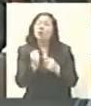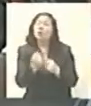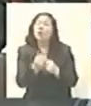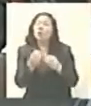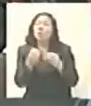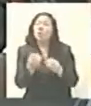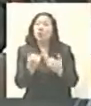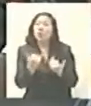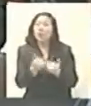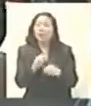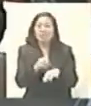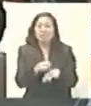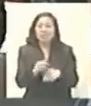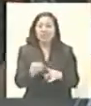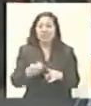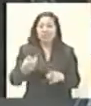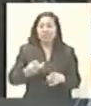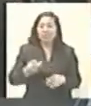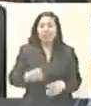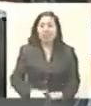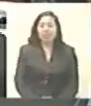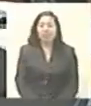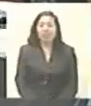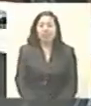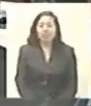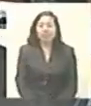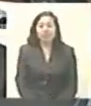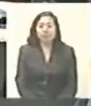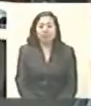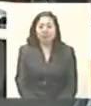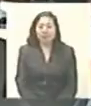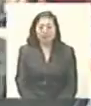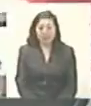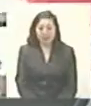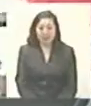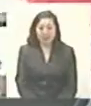justamente con esas capacidades especiales. Gracias, congresista. Tiene la palabra.